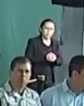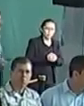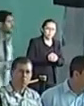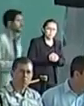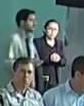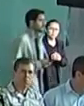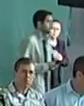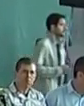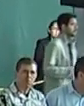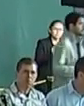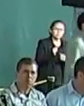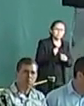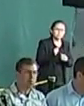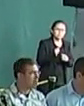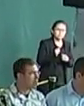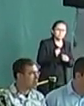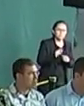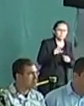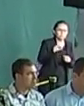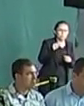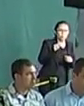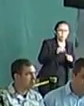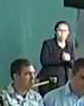de que ya no hay influyentismo?